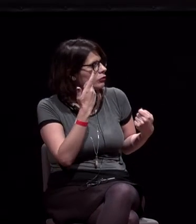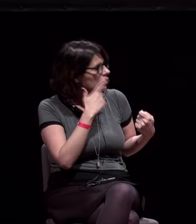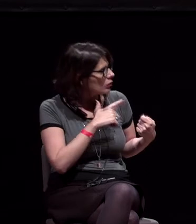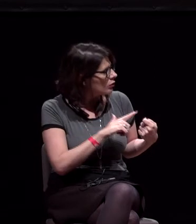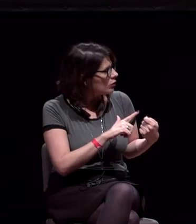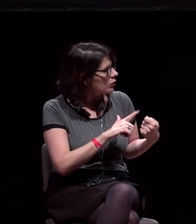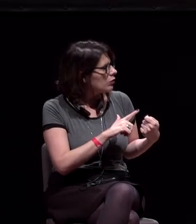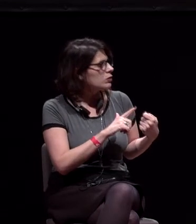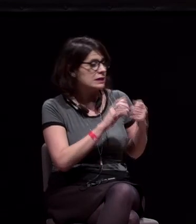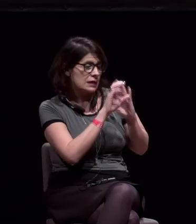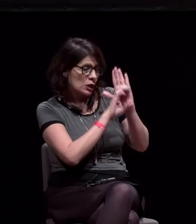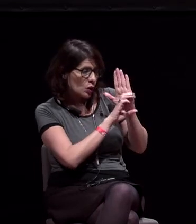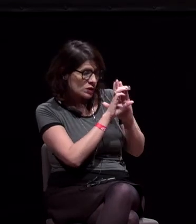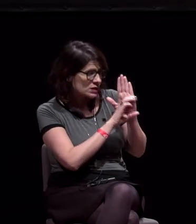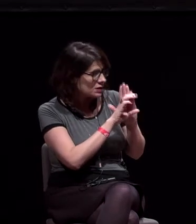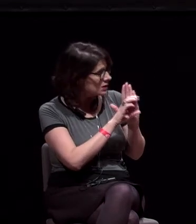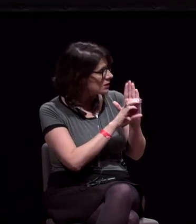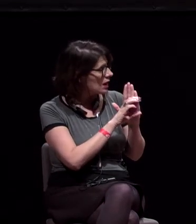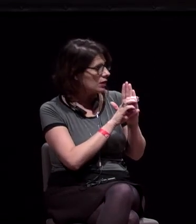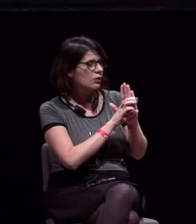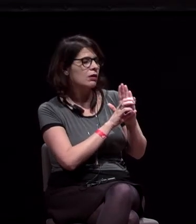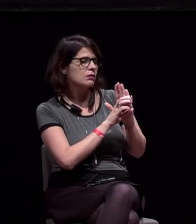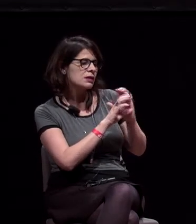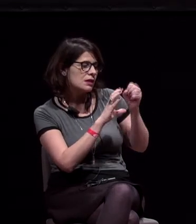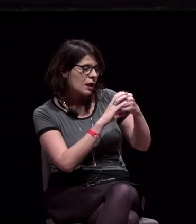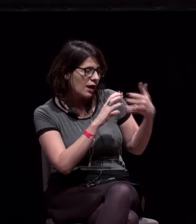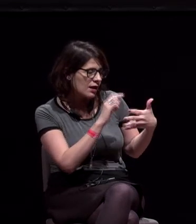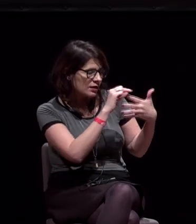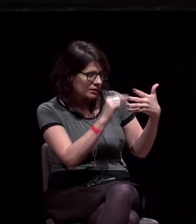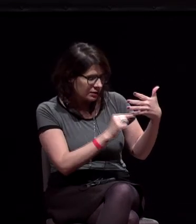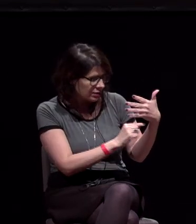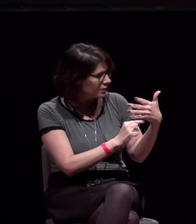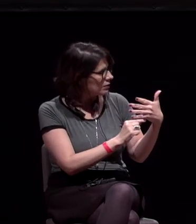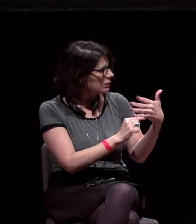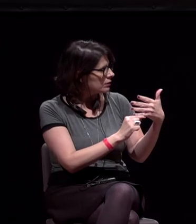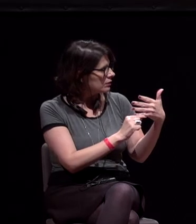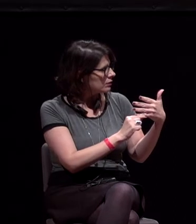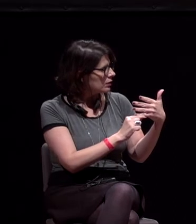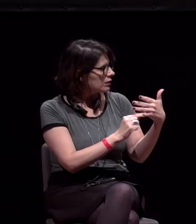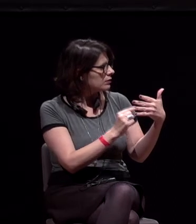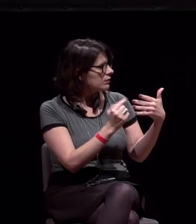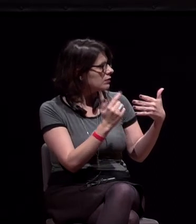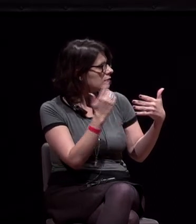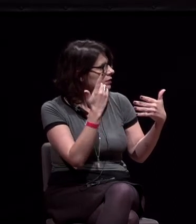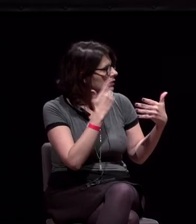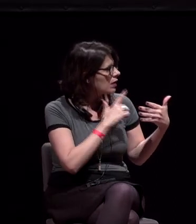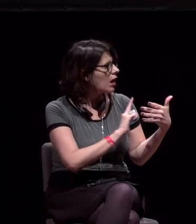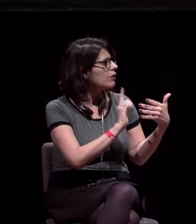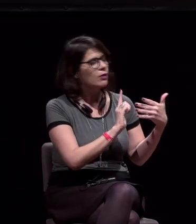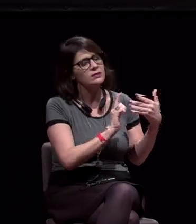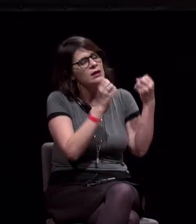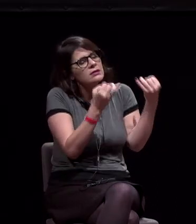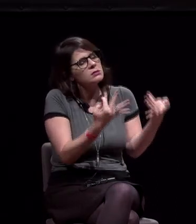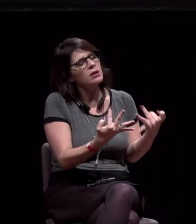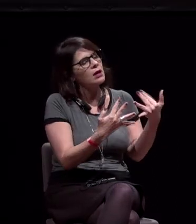de lo conceptual, de esa categoría que me parecía bastante estrecha y que no daba cuenta de las